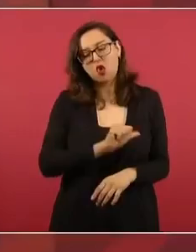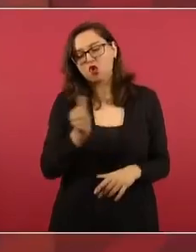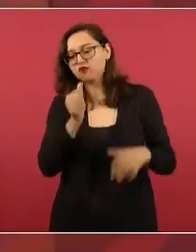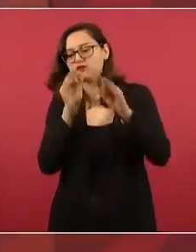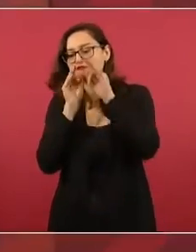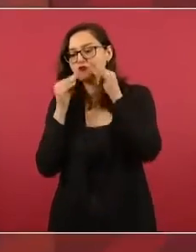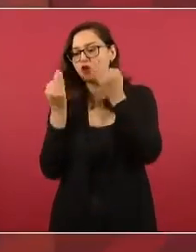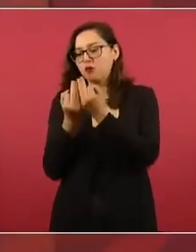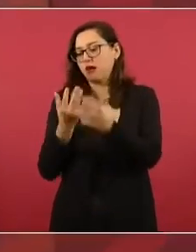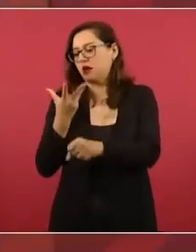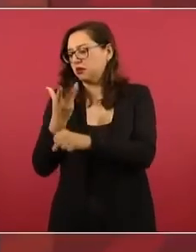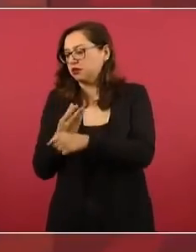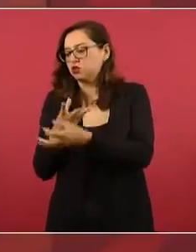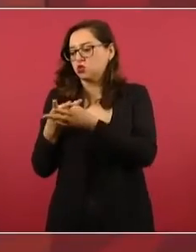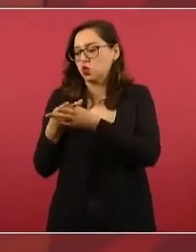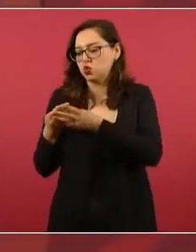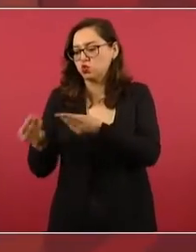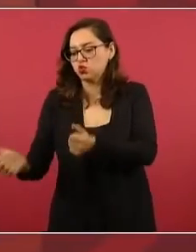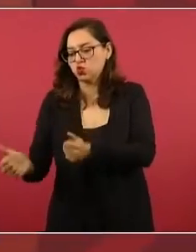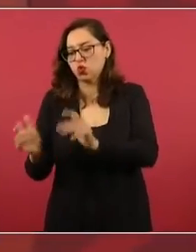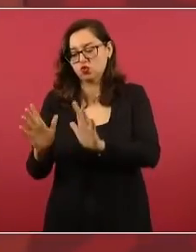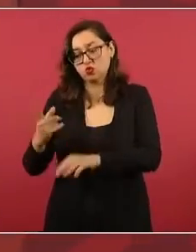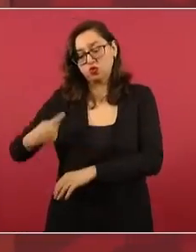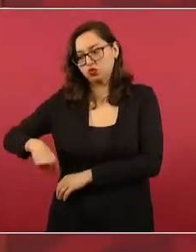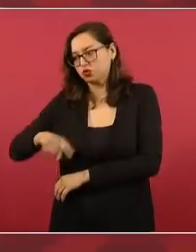pero ¿cómo